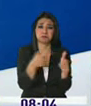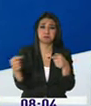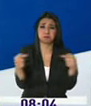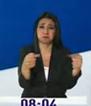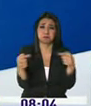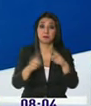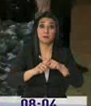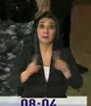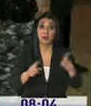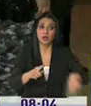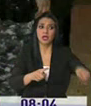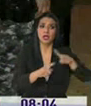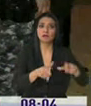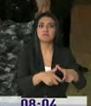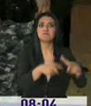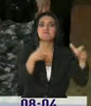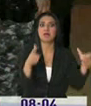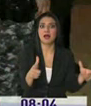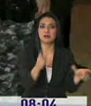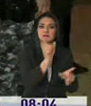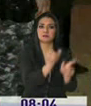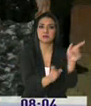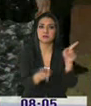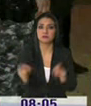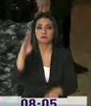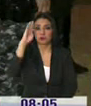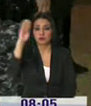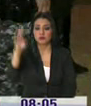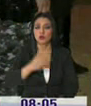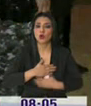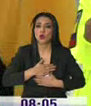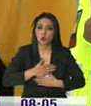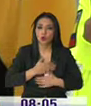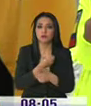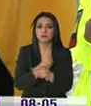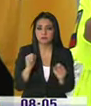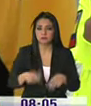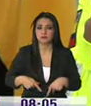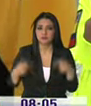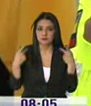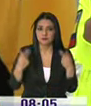estaban en superioridad numérica. Los uniformados lograron salir ilesos.